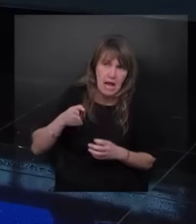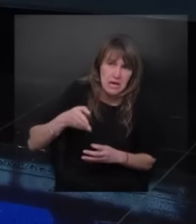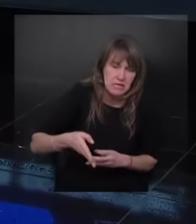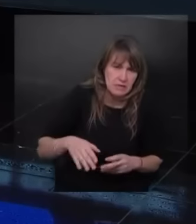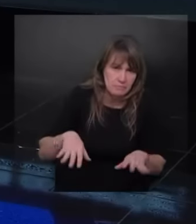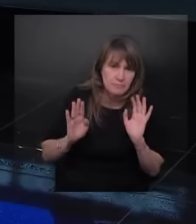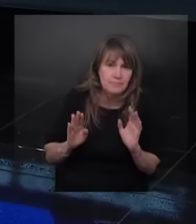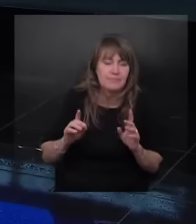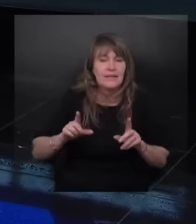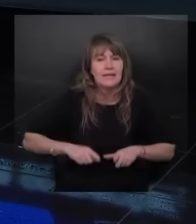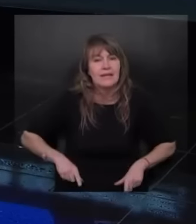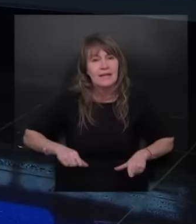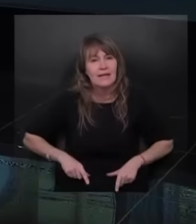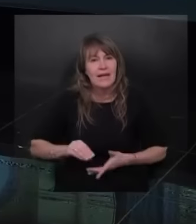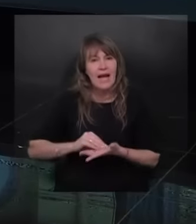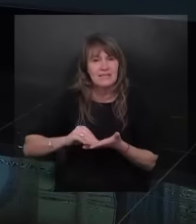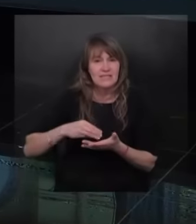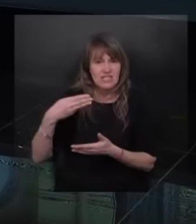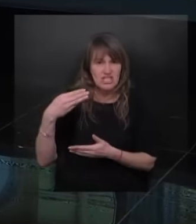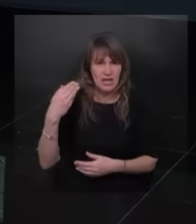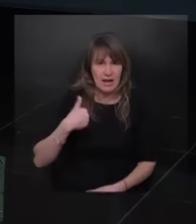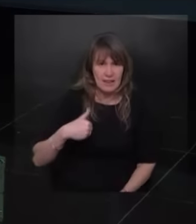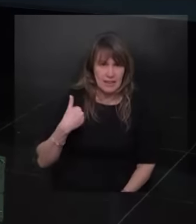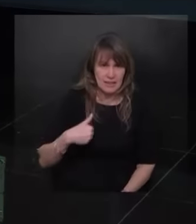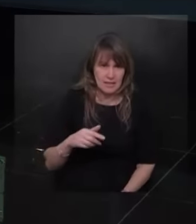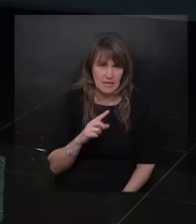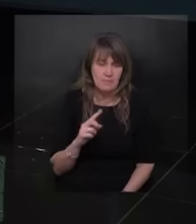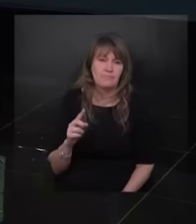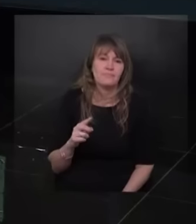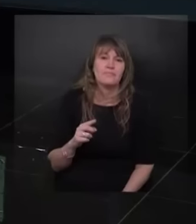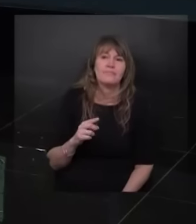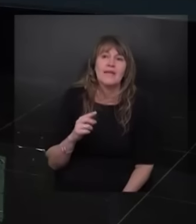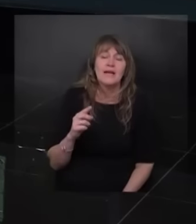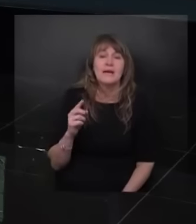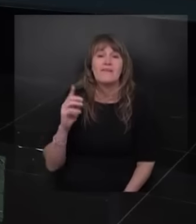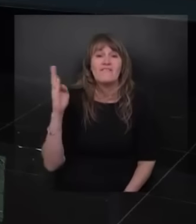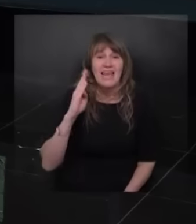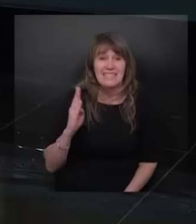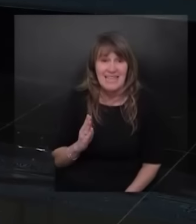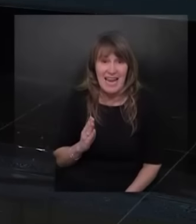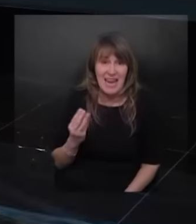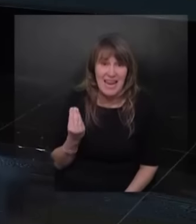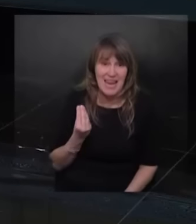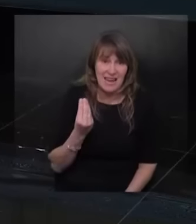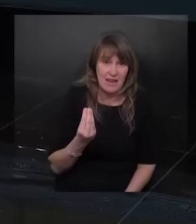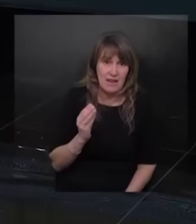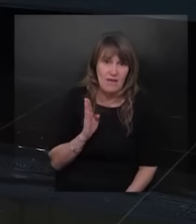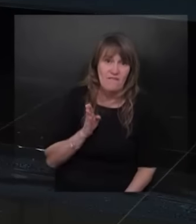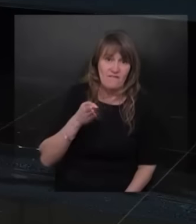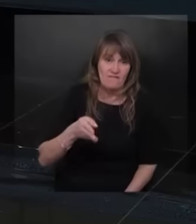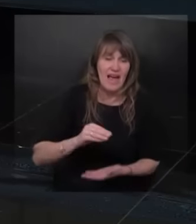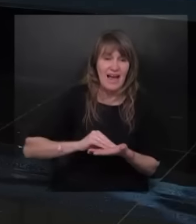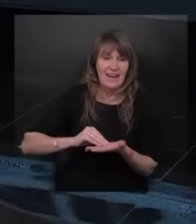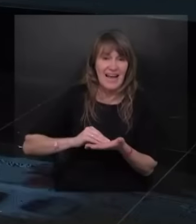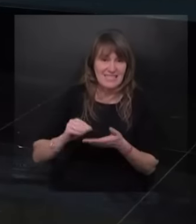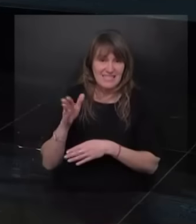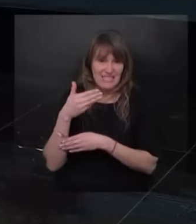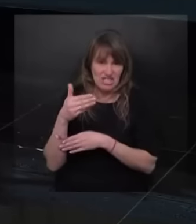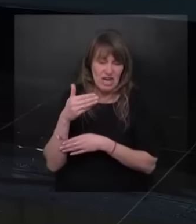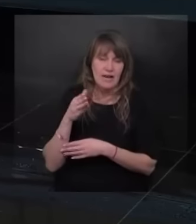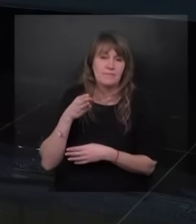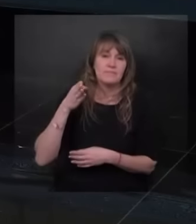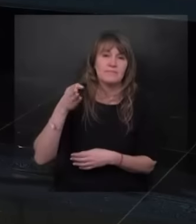Argentina Diana mondino y hablando de la cancillería brasileña Gisela padovan que es la secretaria para América Latina y el Caribe de la